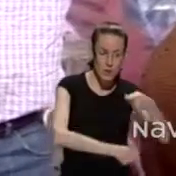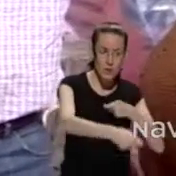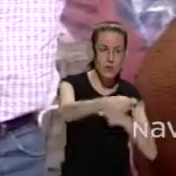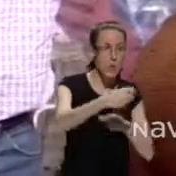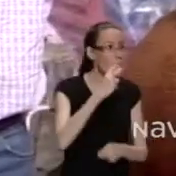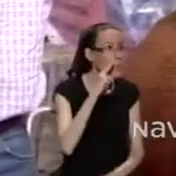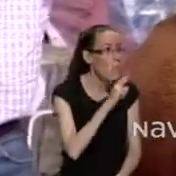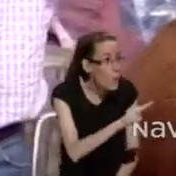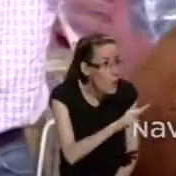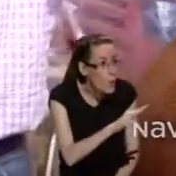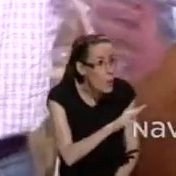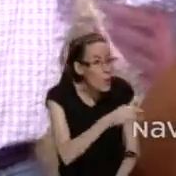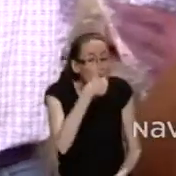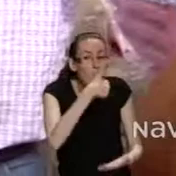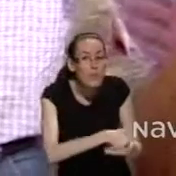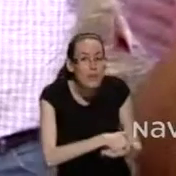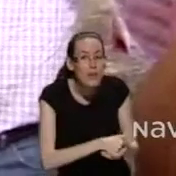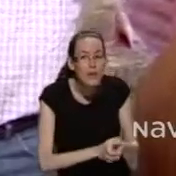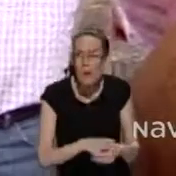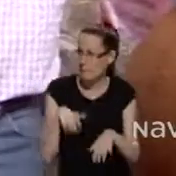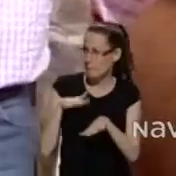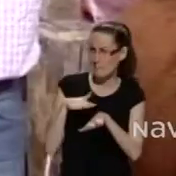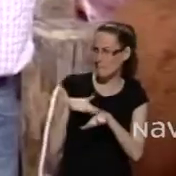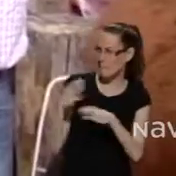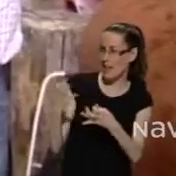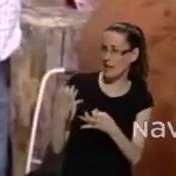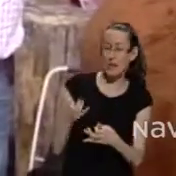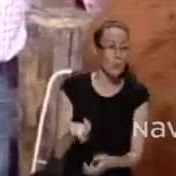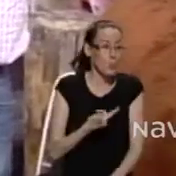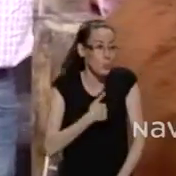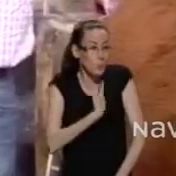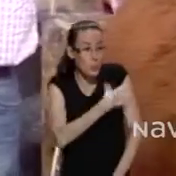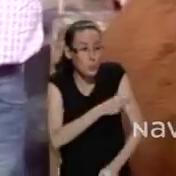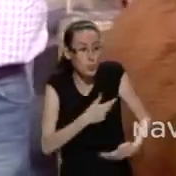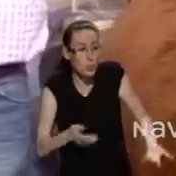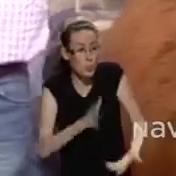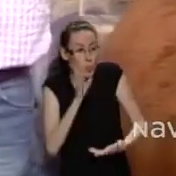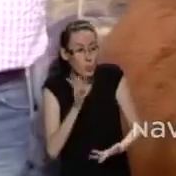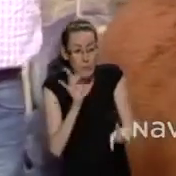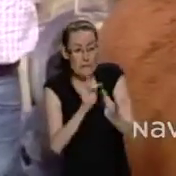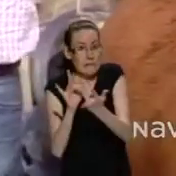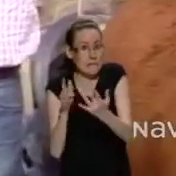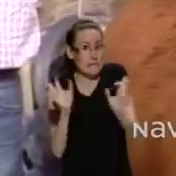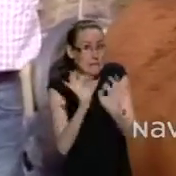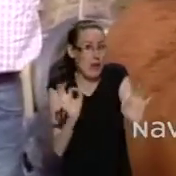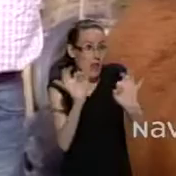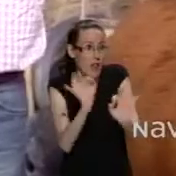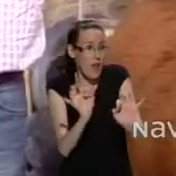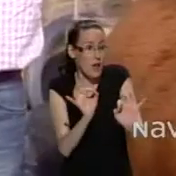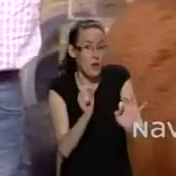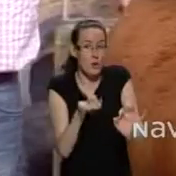llevaron, sí. ¿Y para qué lo querían, te dijeron? No, que ni estuve con ellos. Estuve con ellos. A través de una tienda les enseñé.